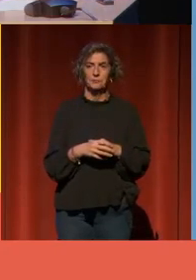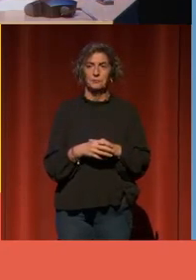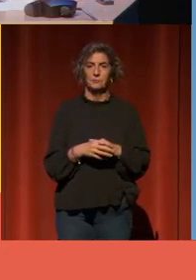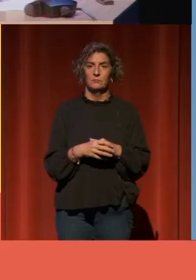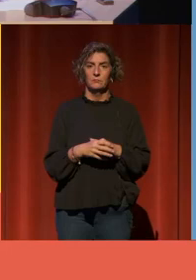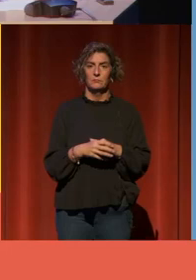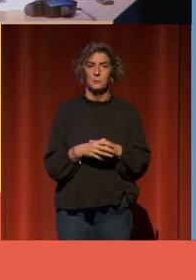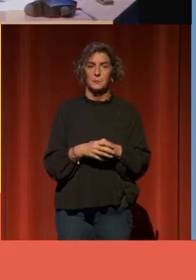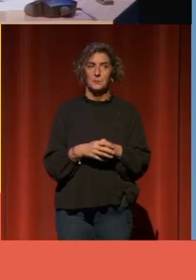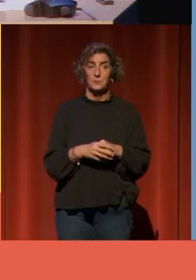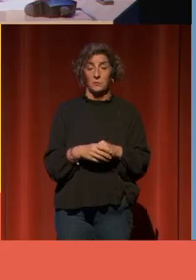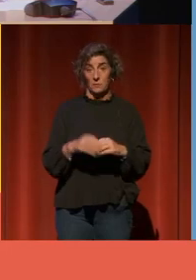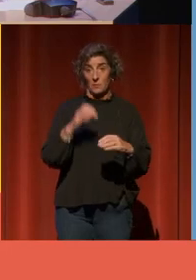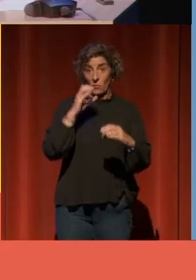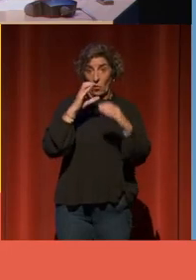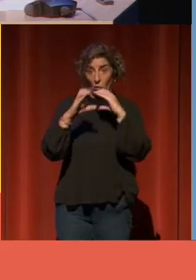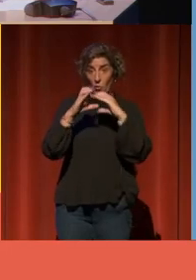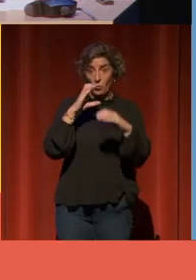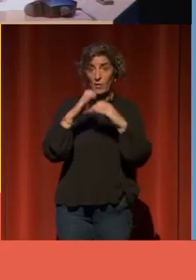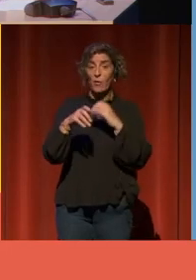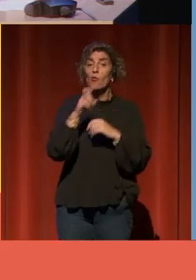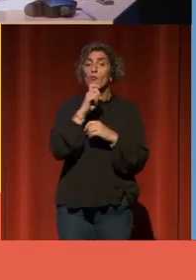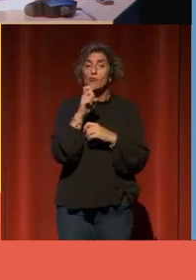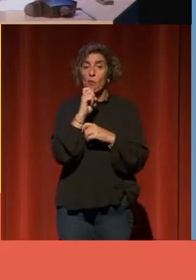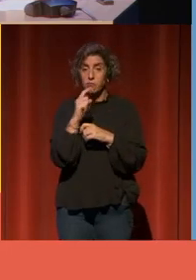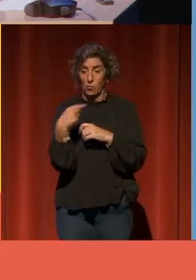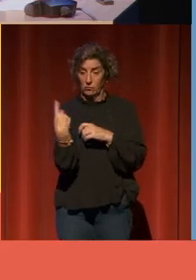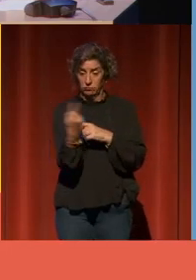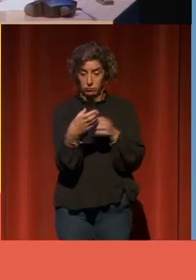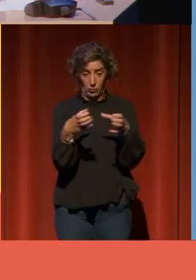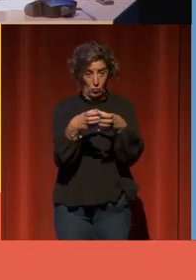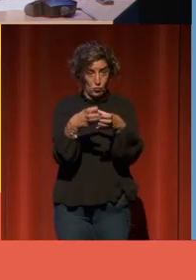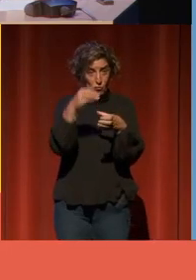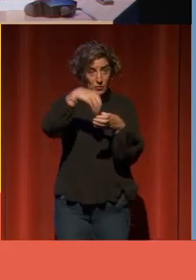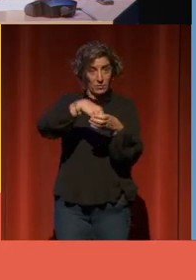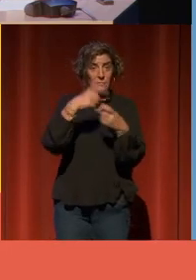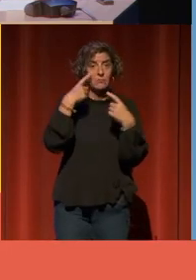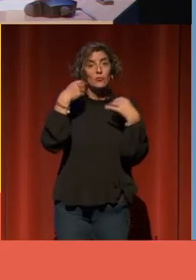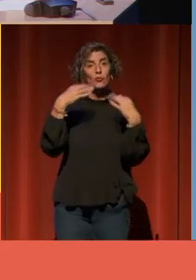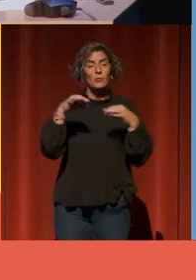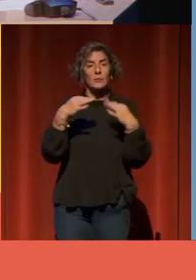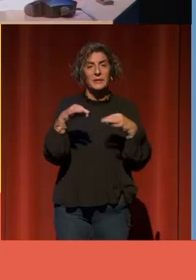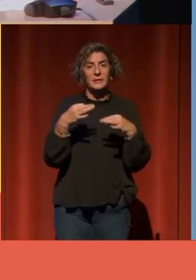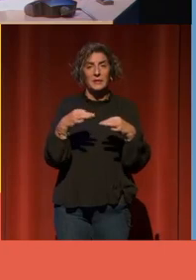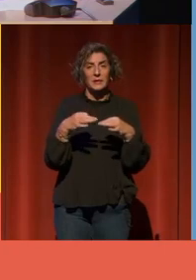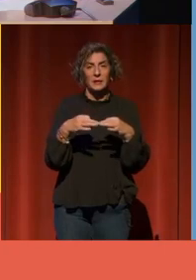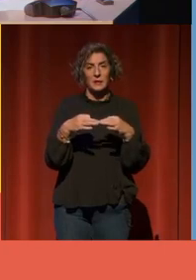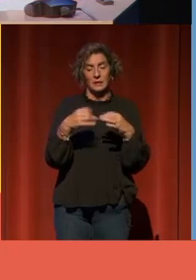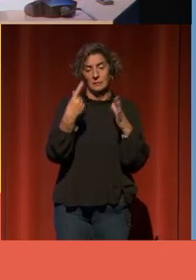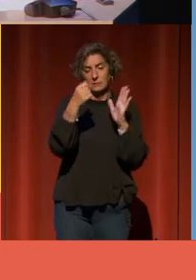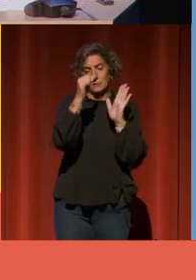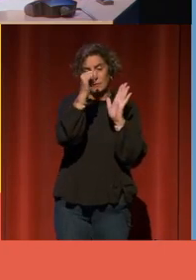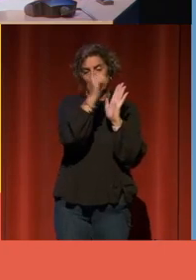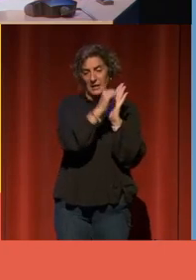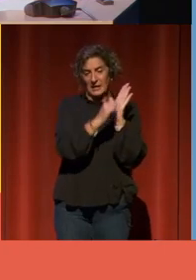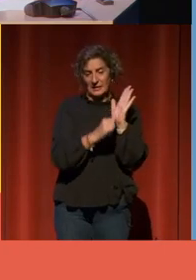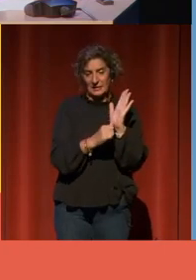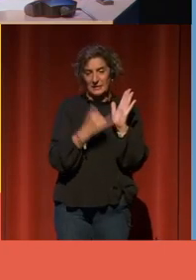comunicación entre los miembros es normalmente a través de una lista